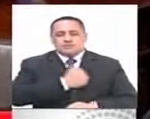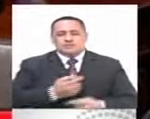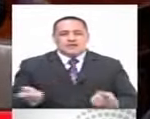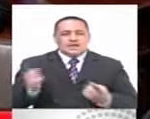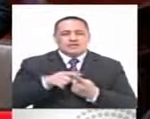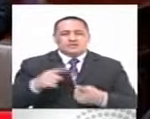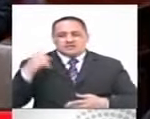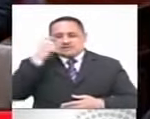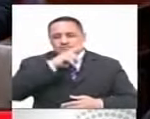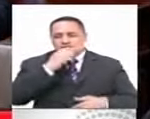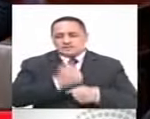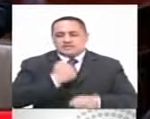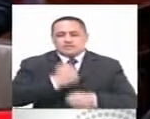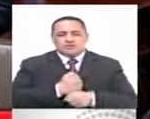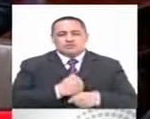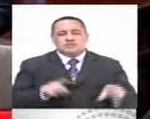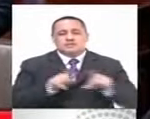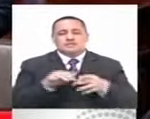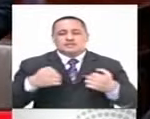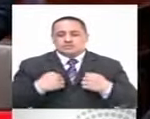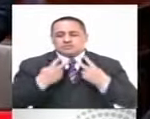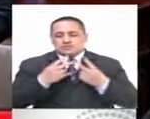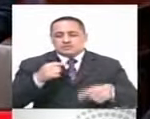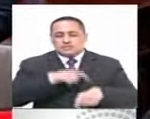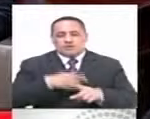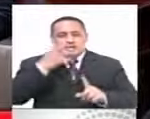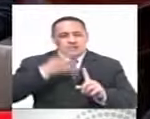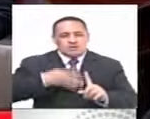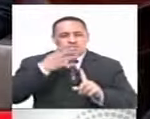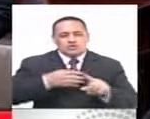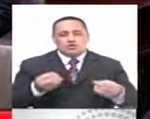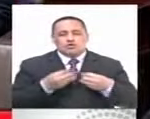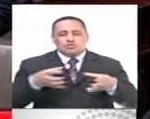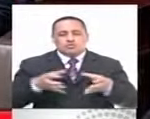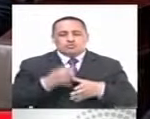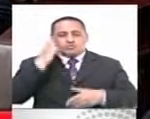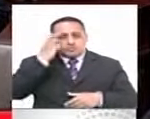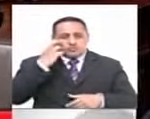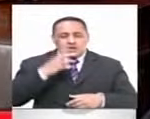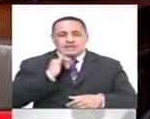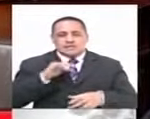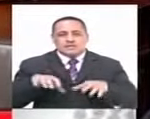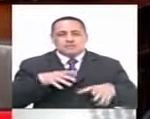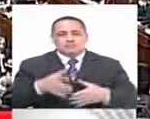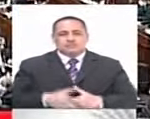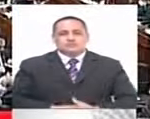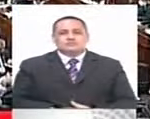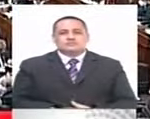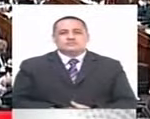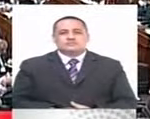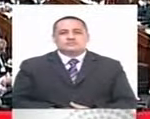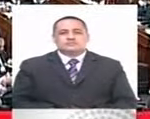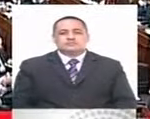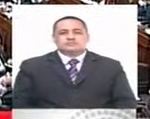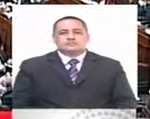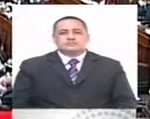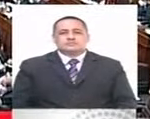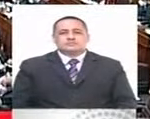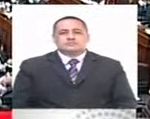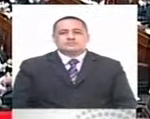hacen difícil esa tarea. Todavía tenemos tiempo para seguir evaluando como bancada y así lo haremos. Muchas gracias.